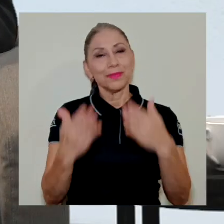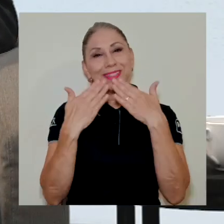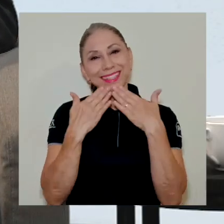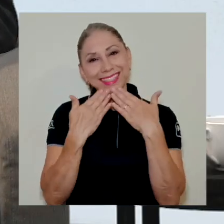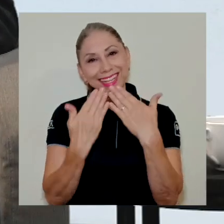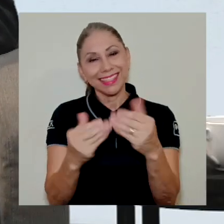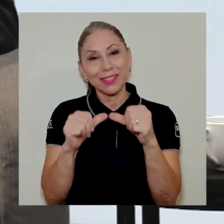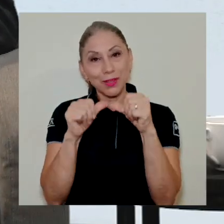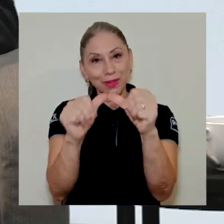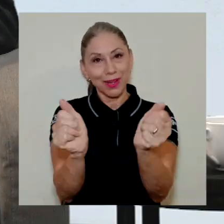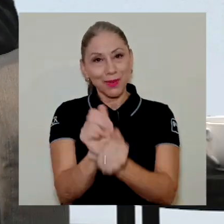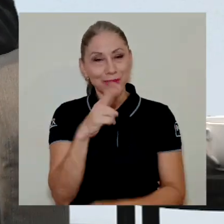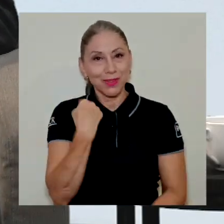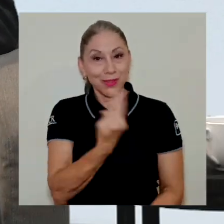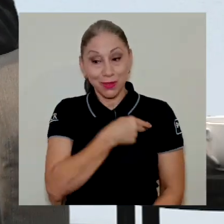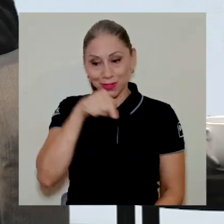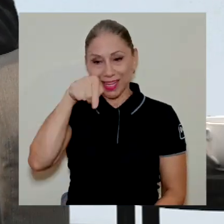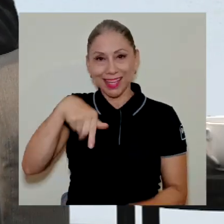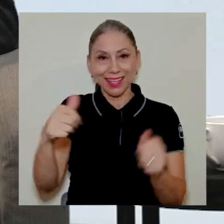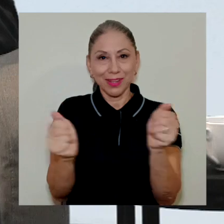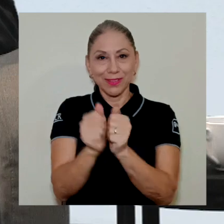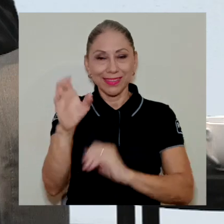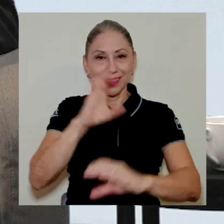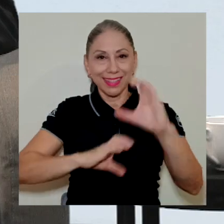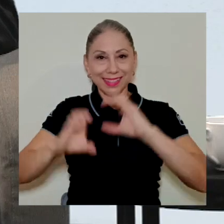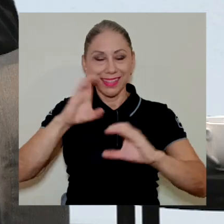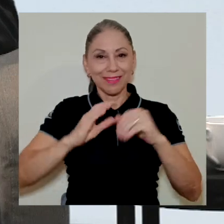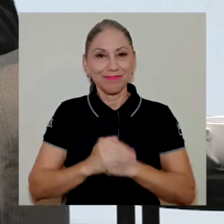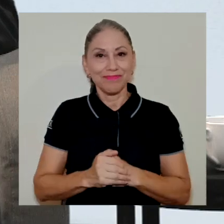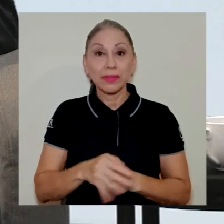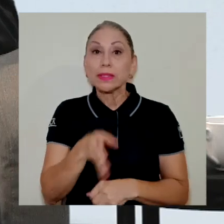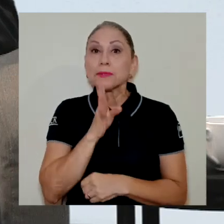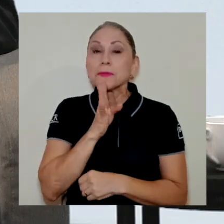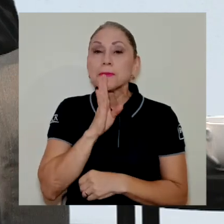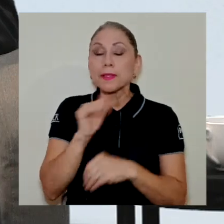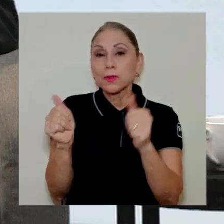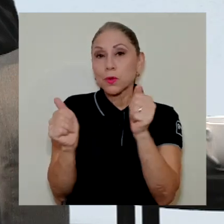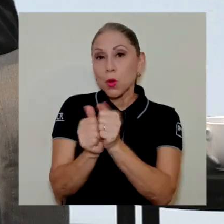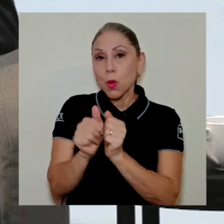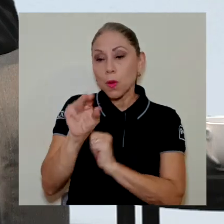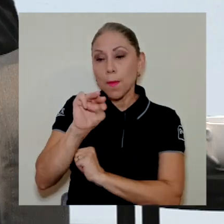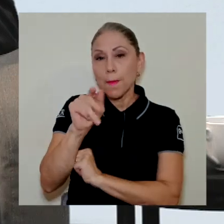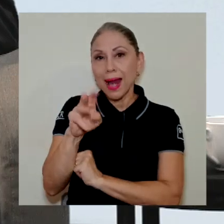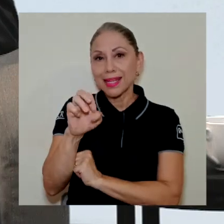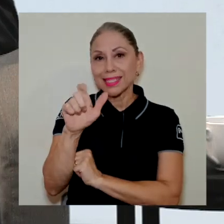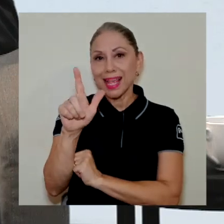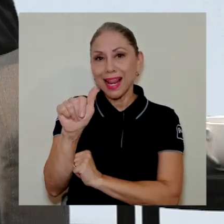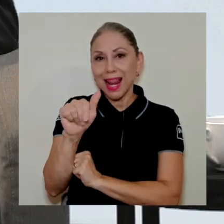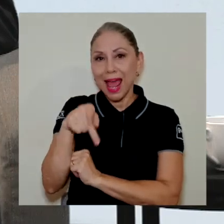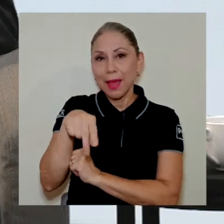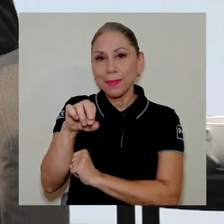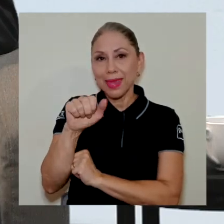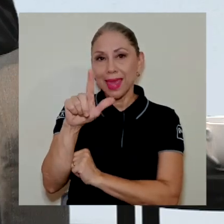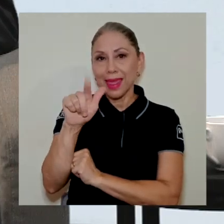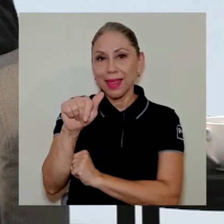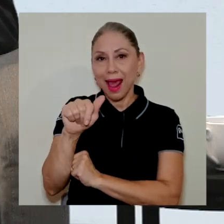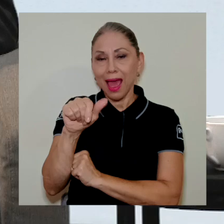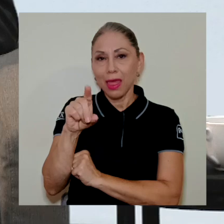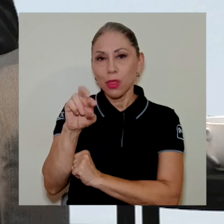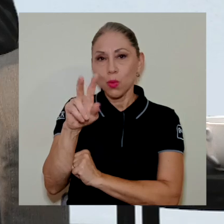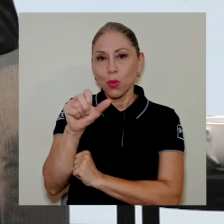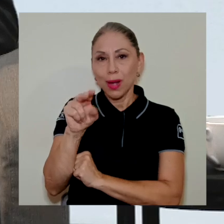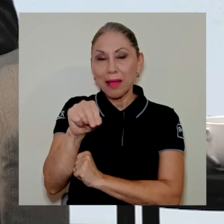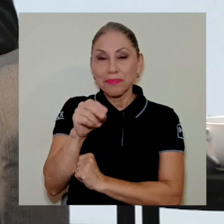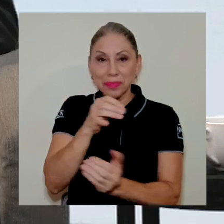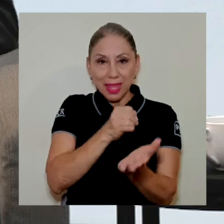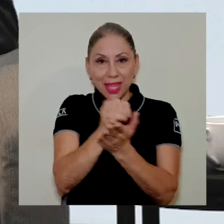Muchas gracias por continuar con nosotros aquí en Conciencia. Estamos hablando con Marcela Piedra Durán, quien